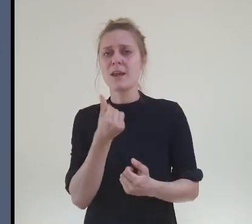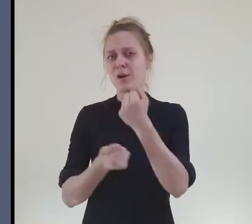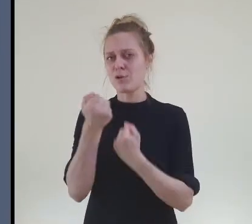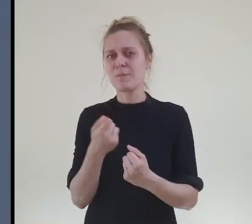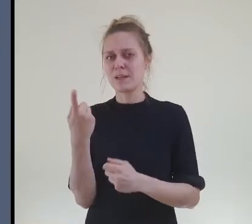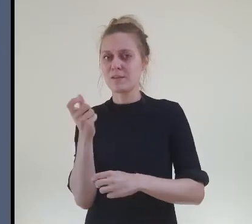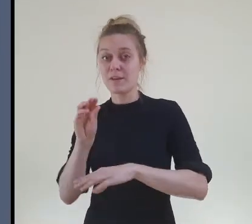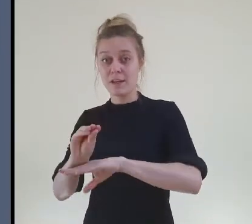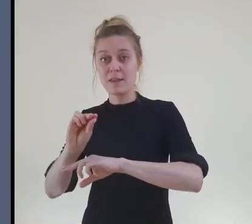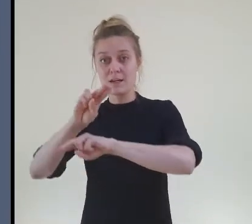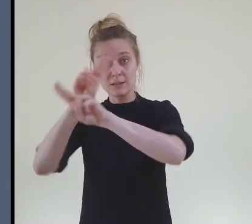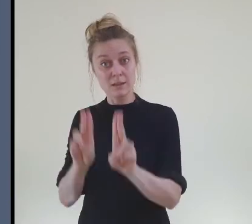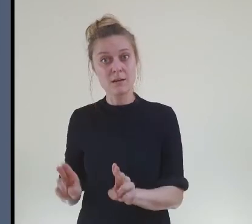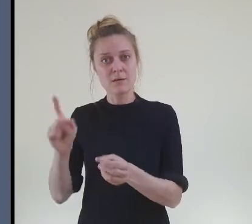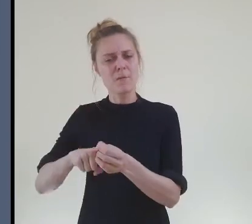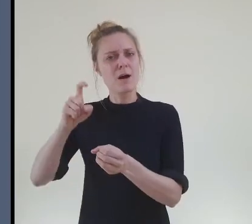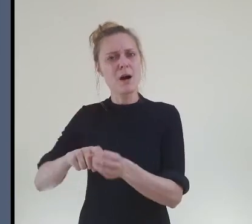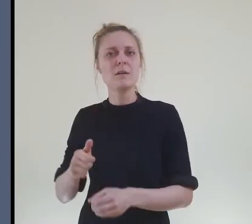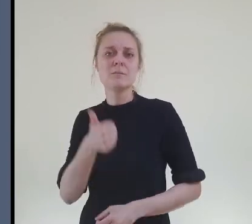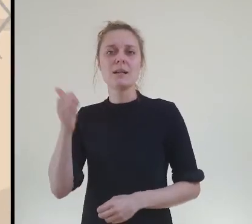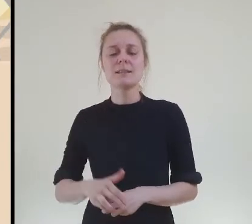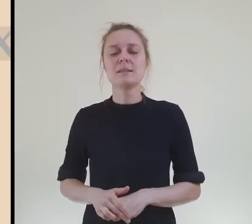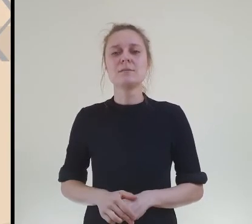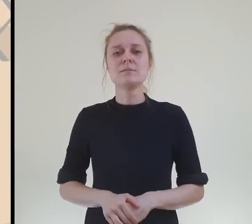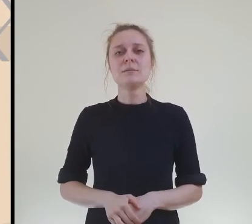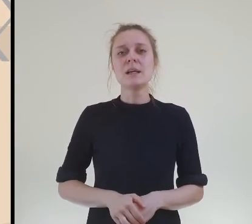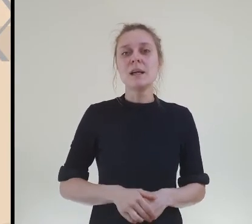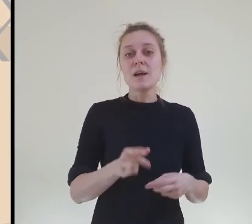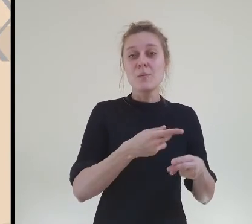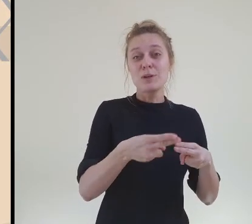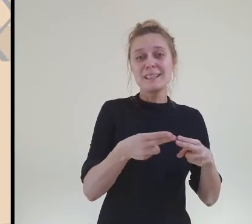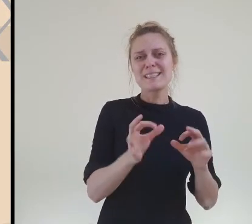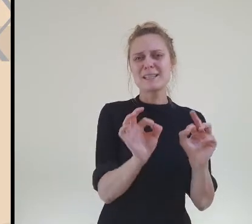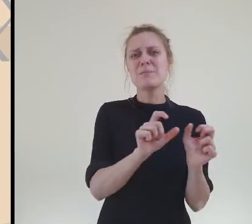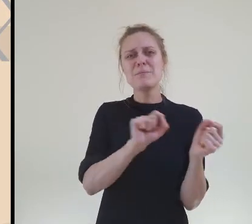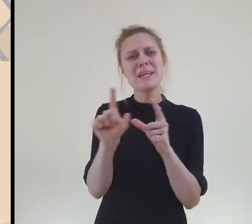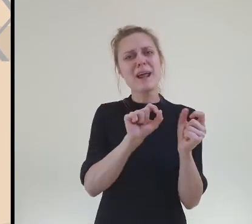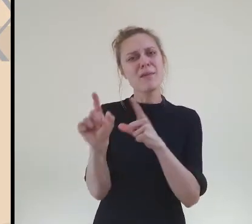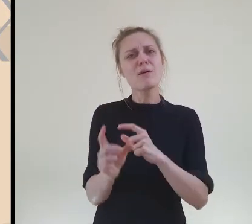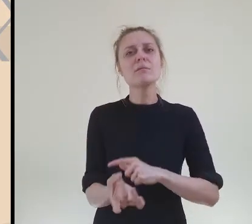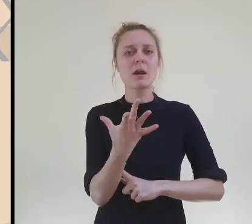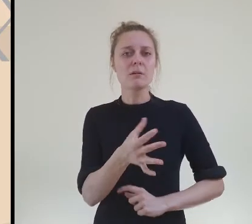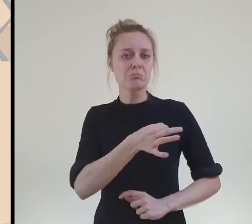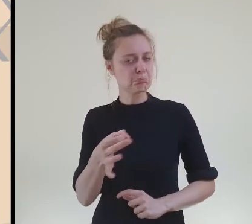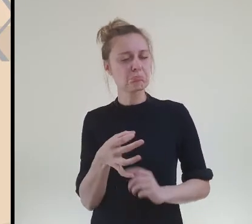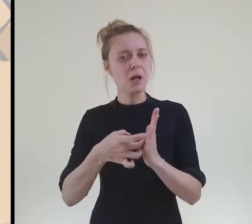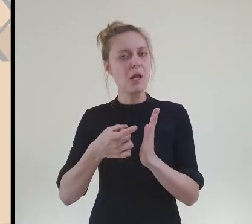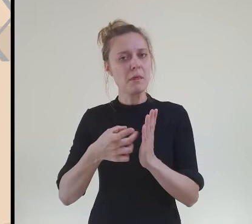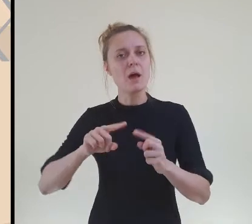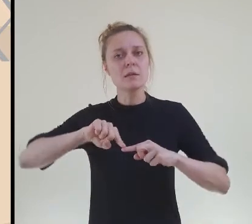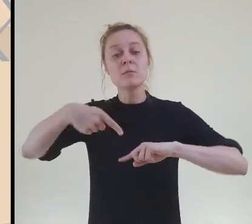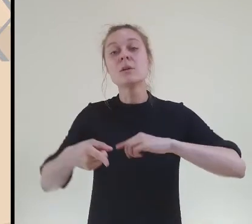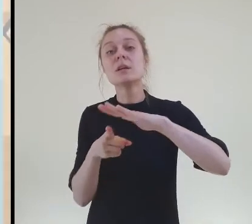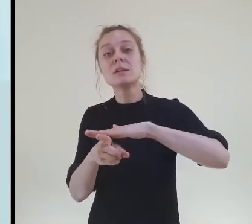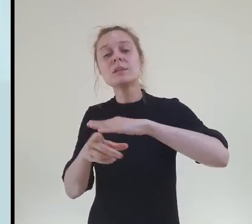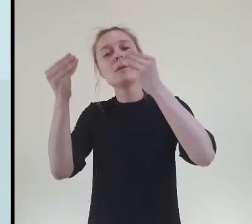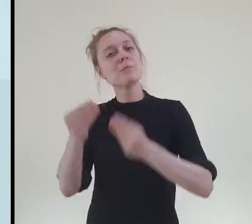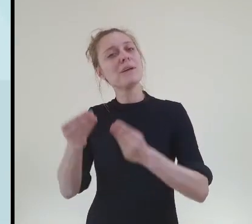económicas y financieras internacionales, facilitar la migración y la movilidad seguras, regulares y